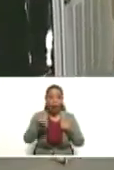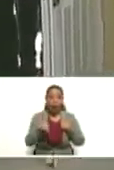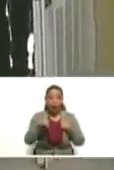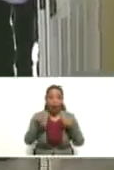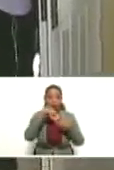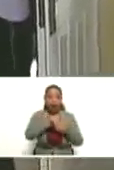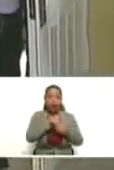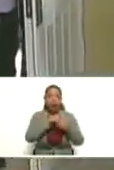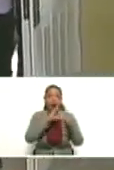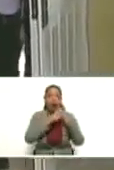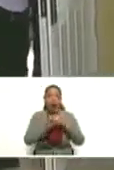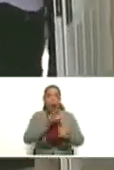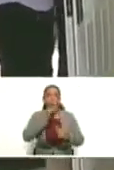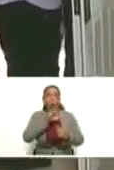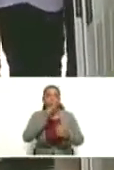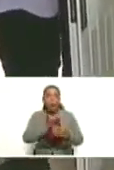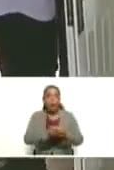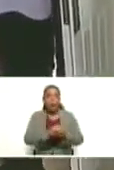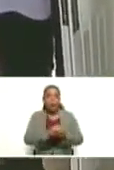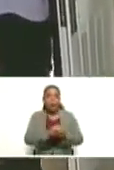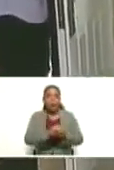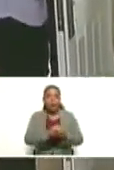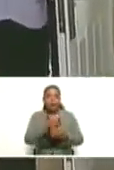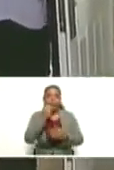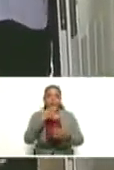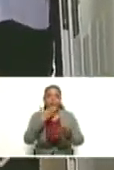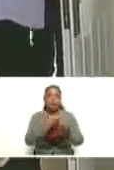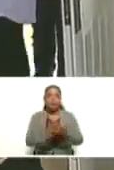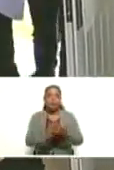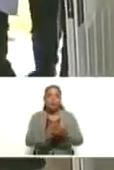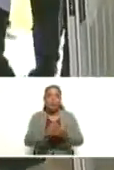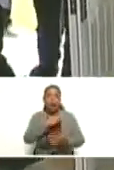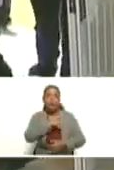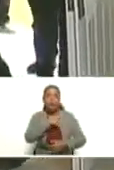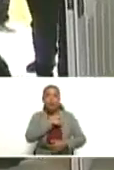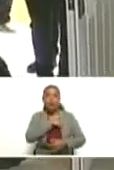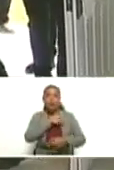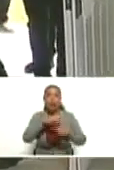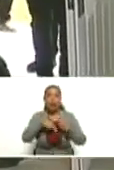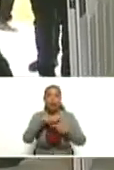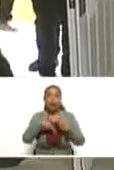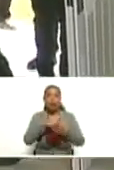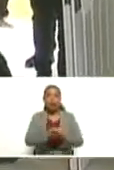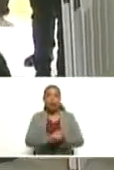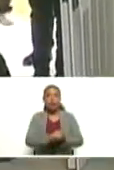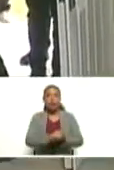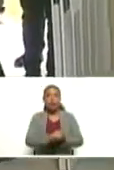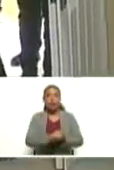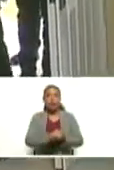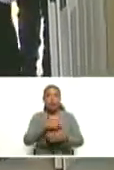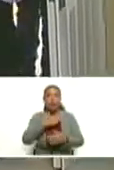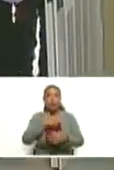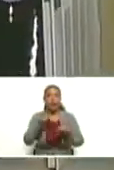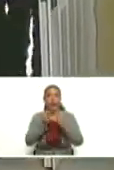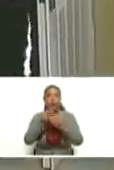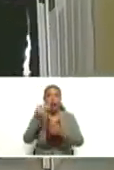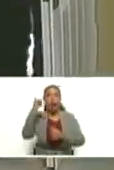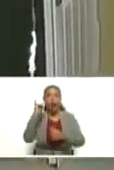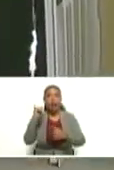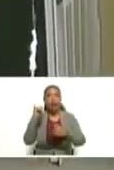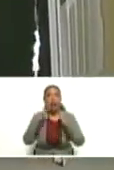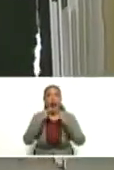de ahora de mis suegros. Correcto. Y bueno, gracias a esta gran misión y a la revolución, ahora ya mi familia tiene un